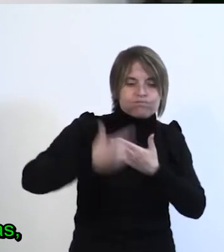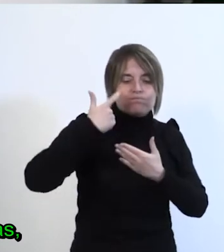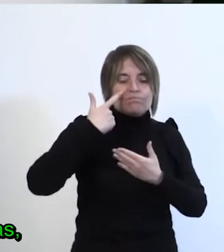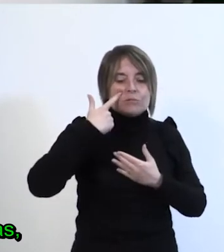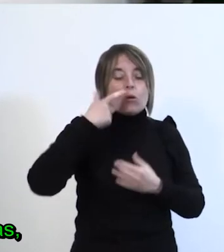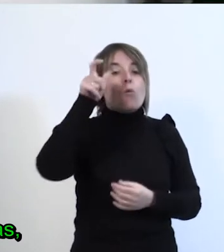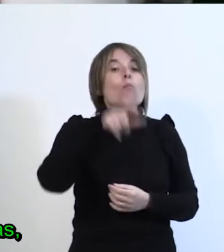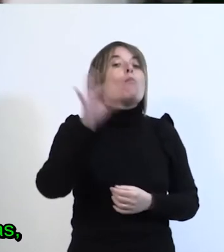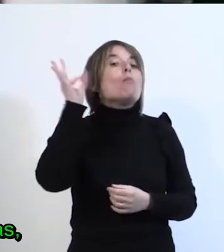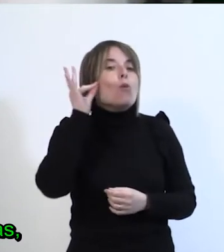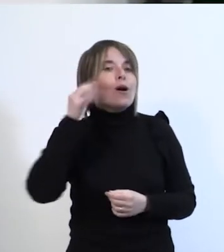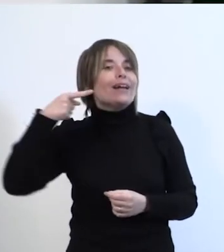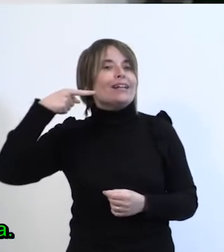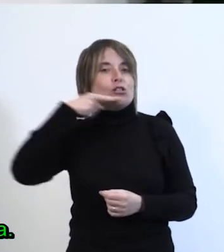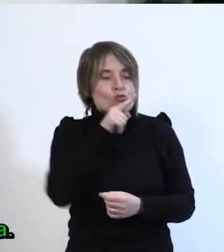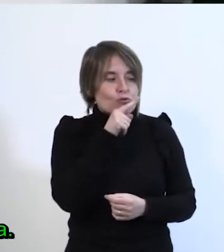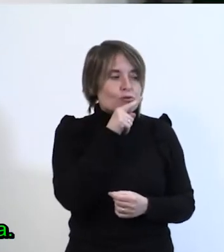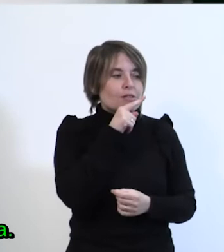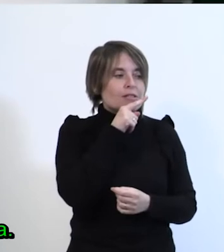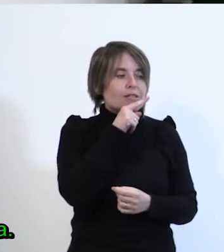la mano de las rusas